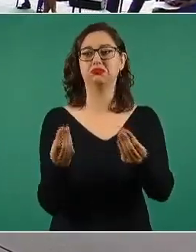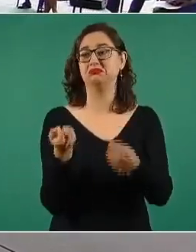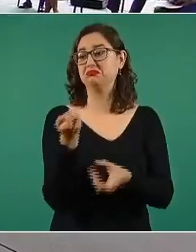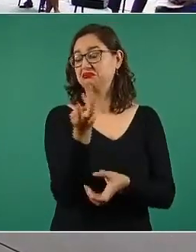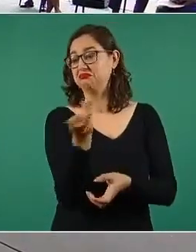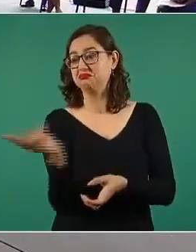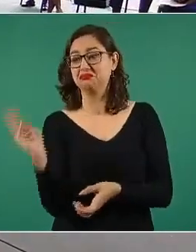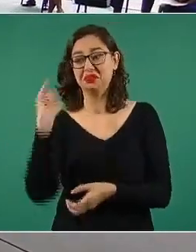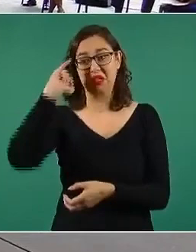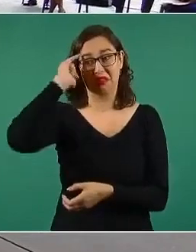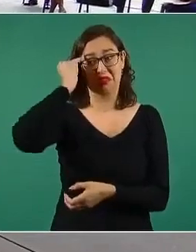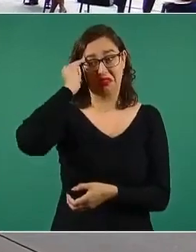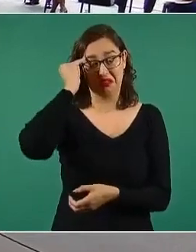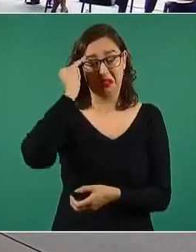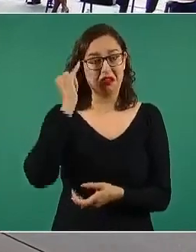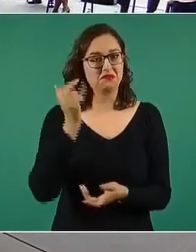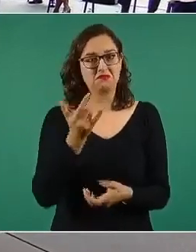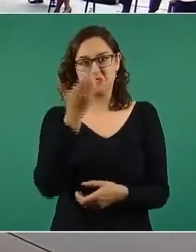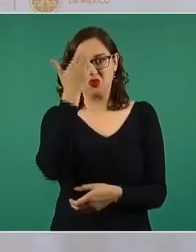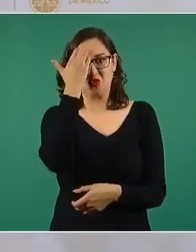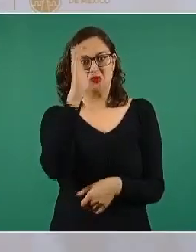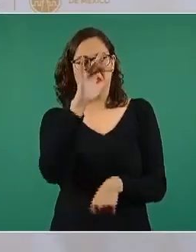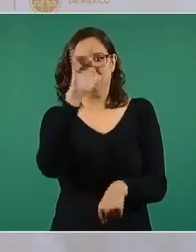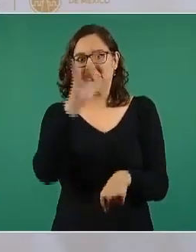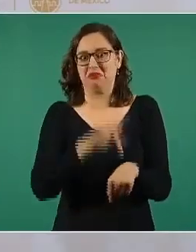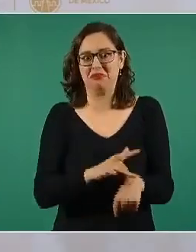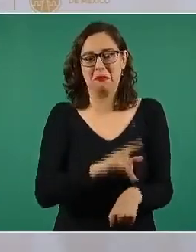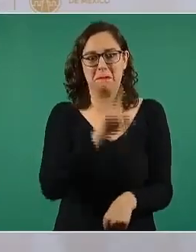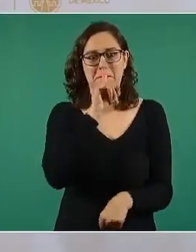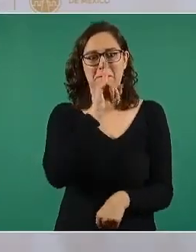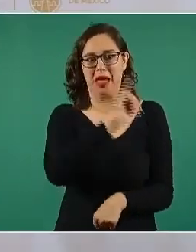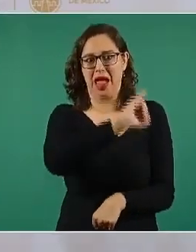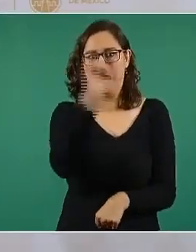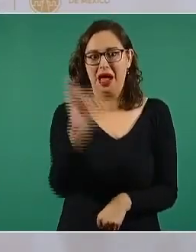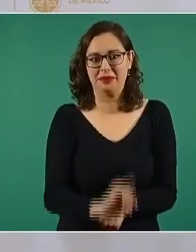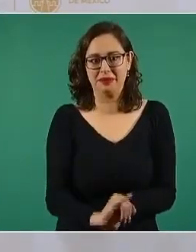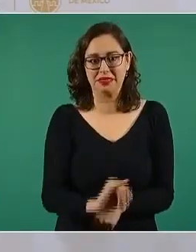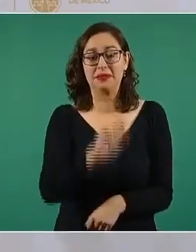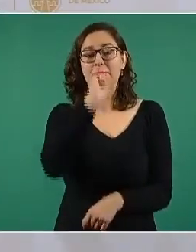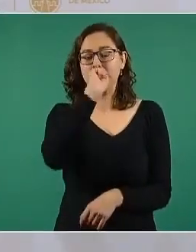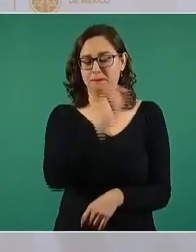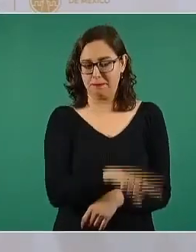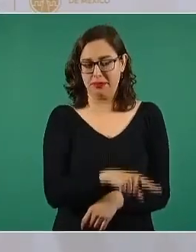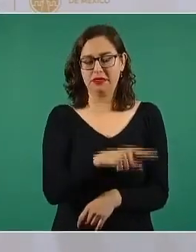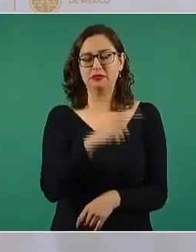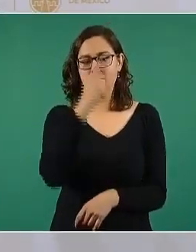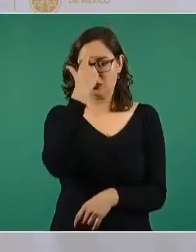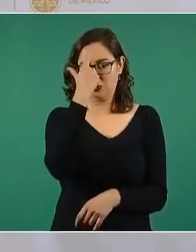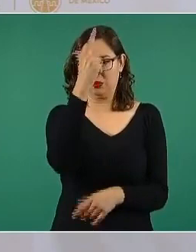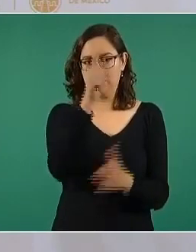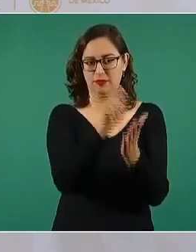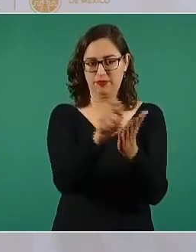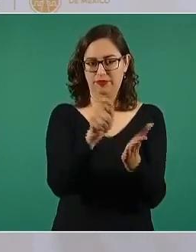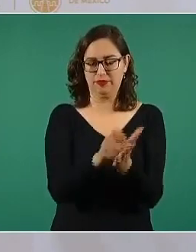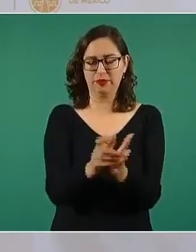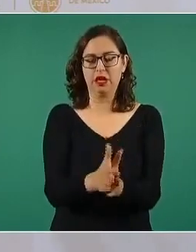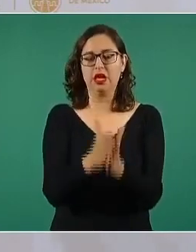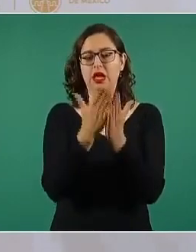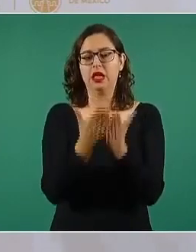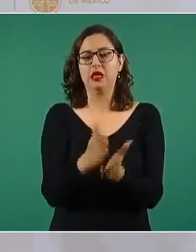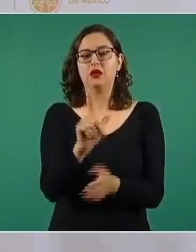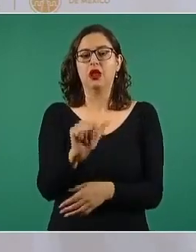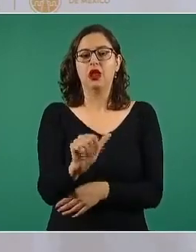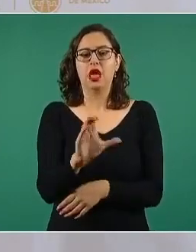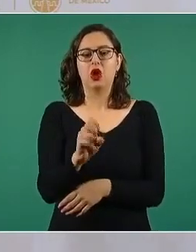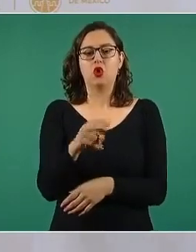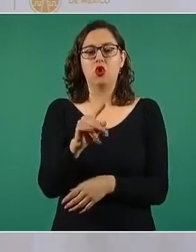tenían inmunidad. El mismo Semo, autor del libro La conquista, catástrofe